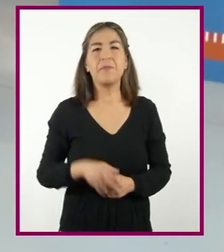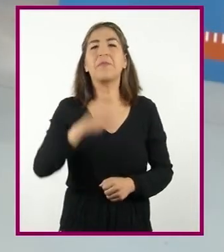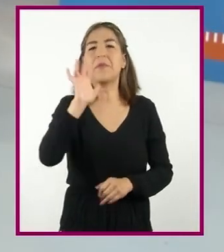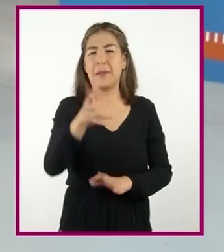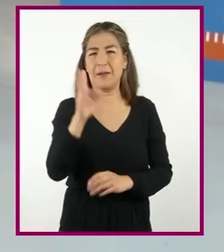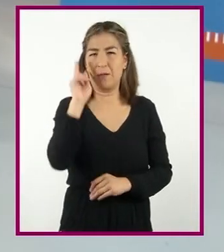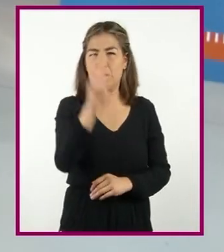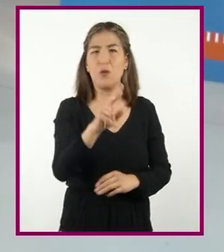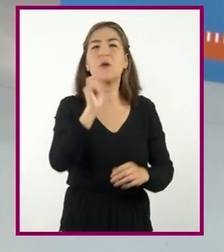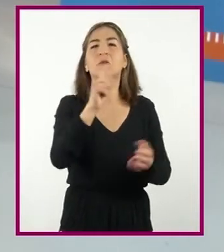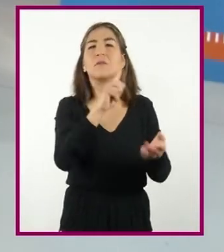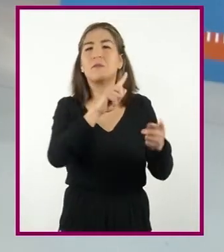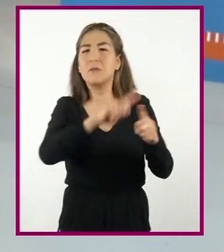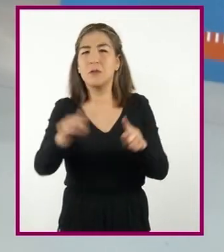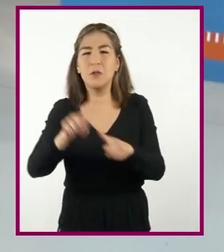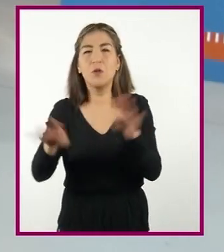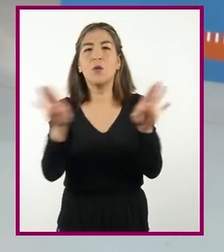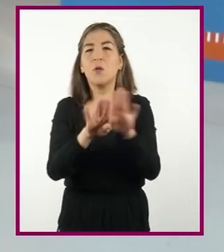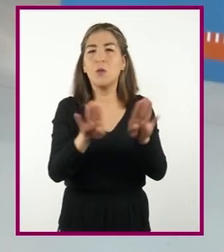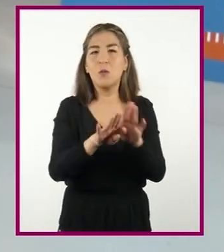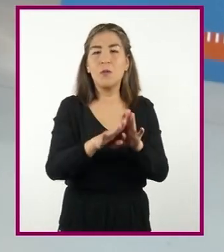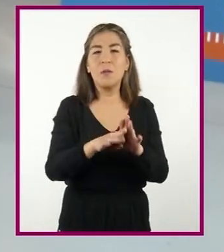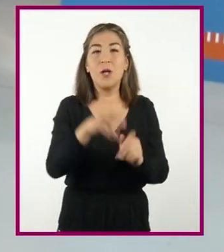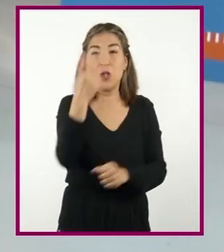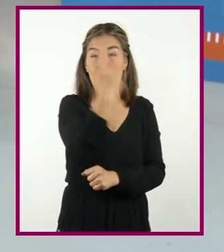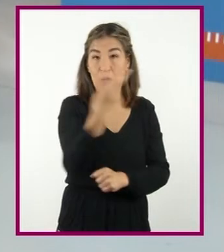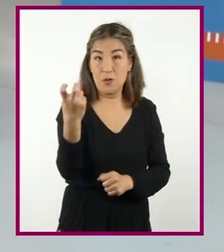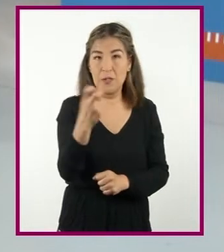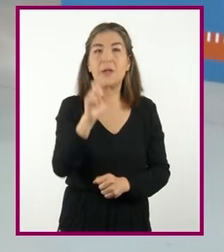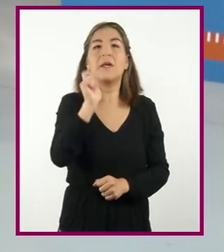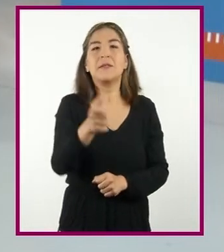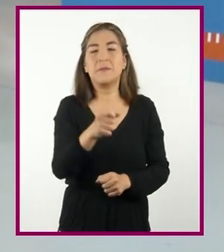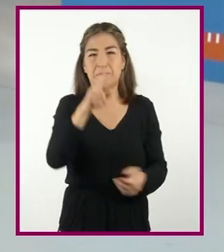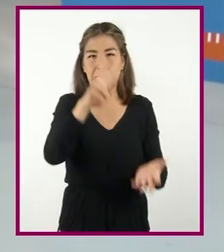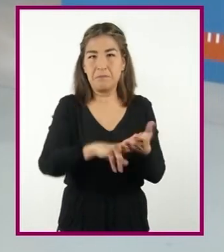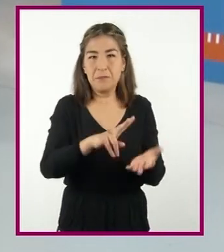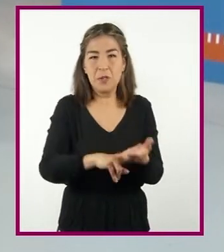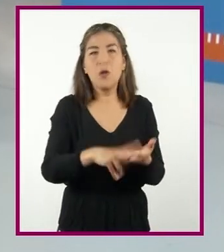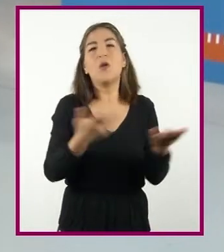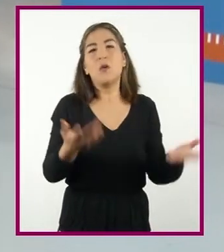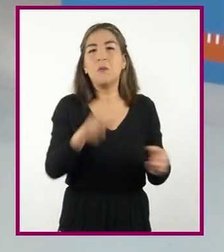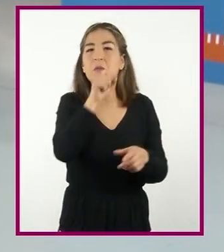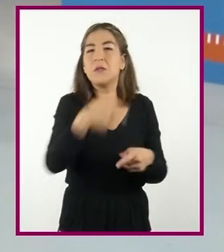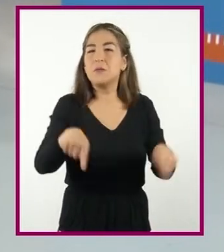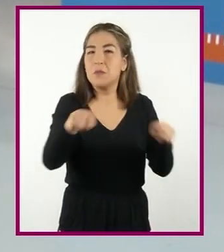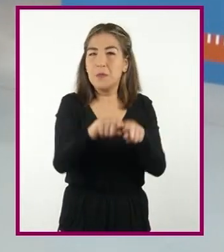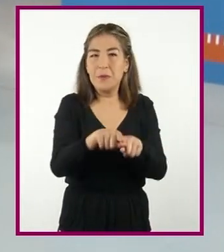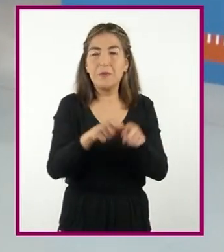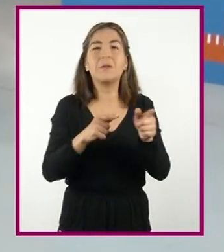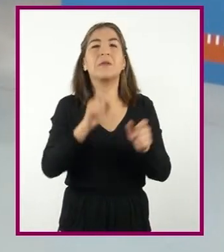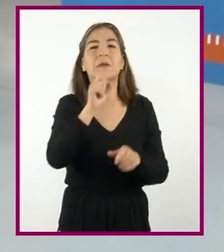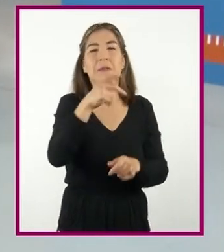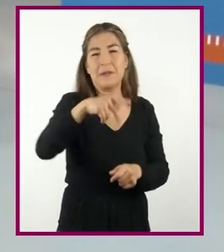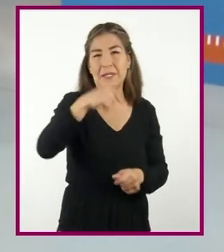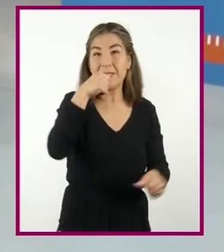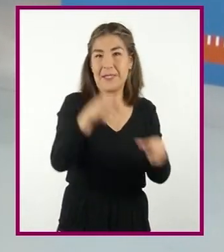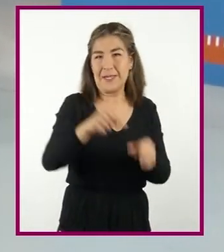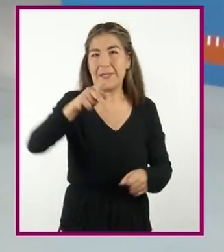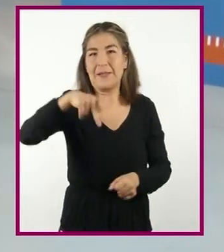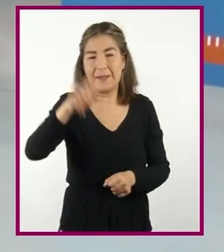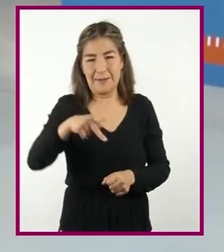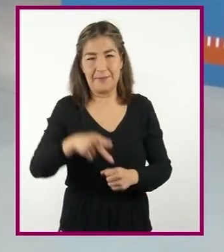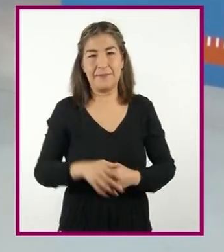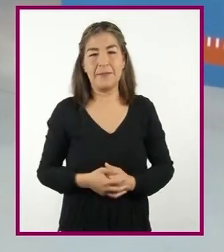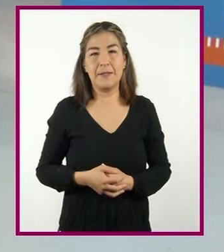corroborado en todos los casos particulares que 200 es el factor o la constante de proporcionalidad K, por lo